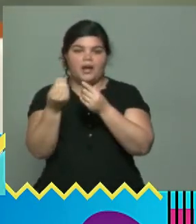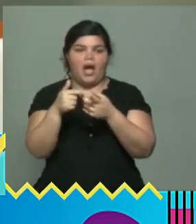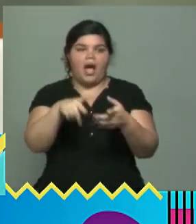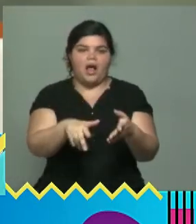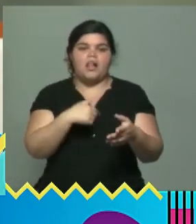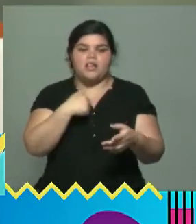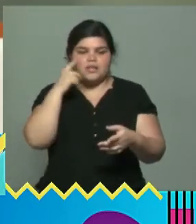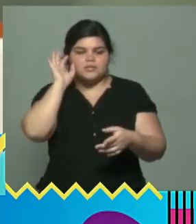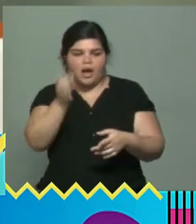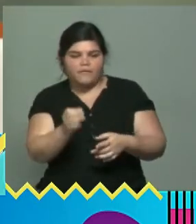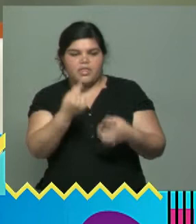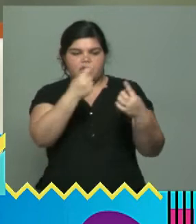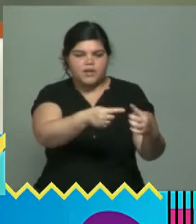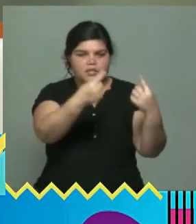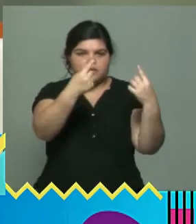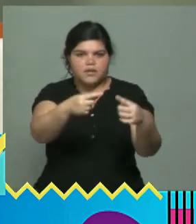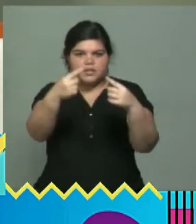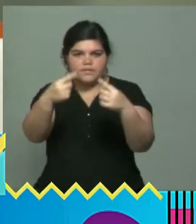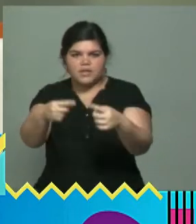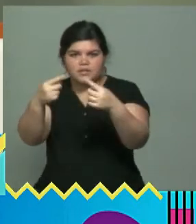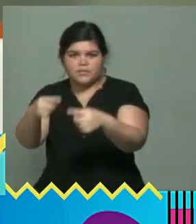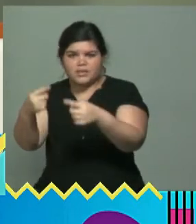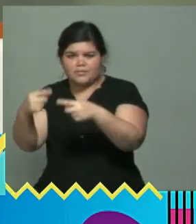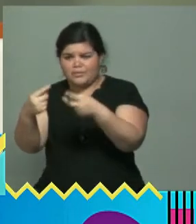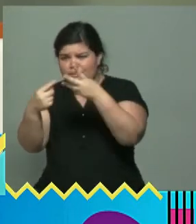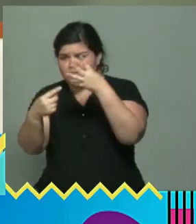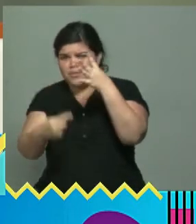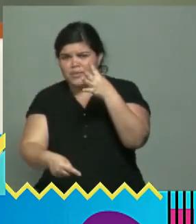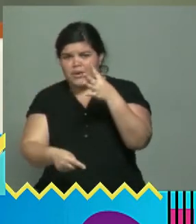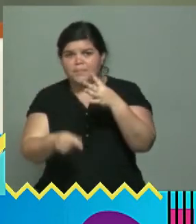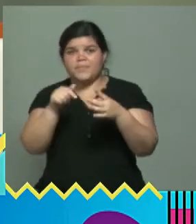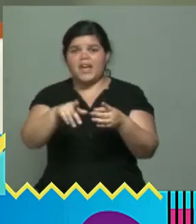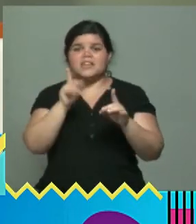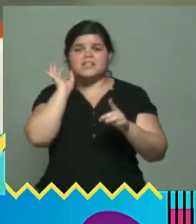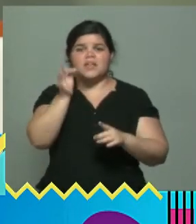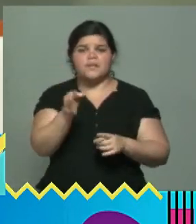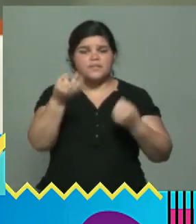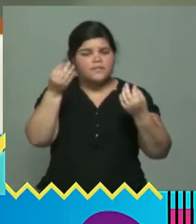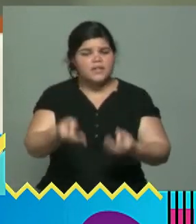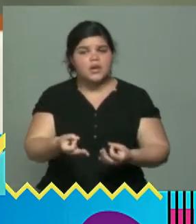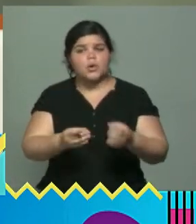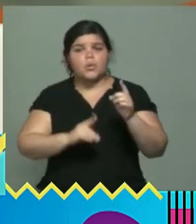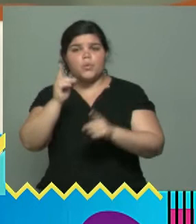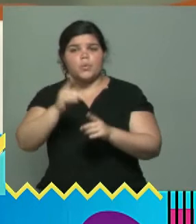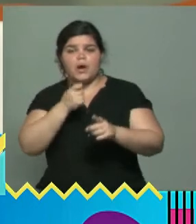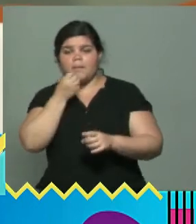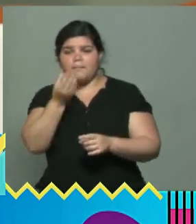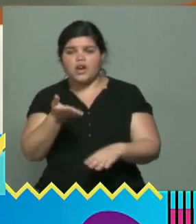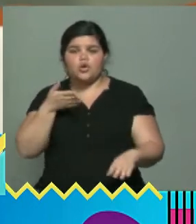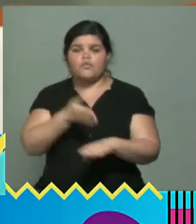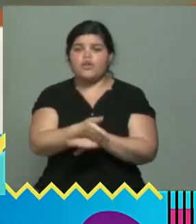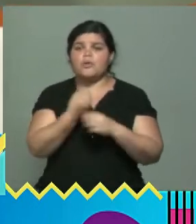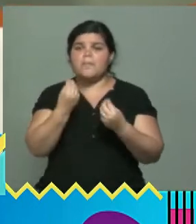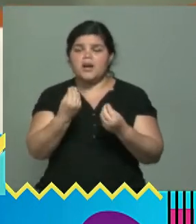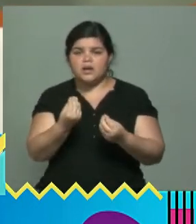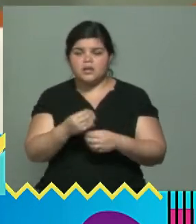el caso a caso y poder ir planteando cuál es la mejor forma de intervención. Y justamente tiene que ver con esto, con